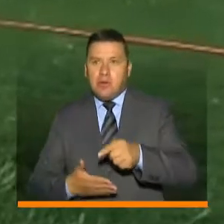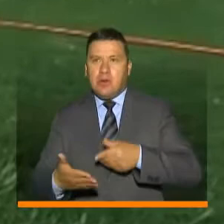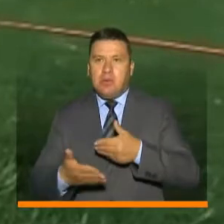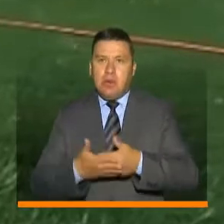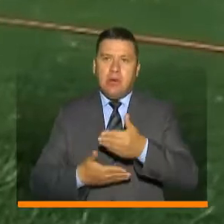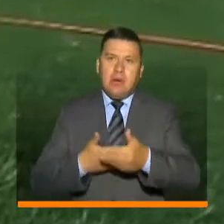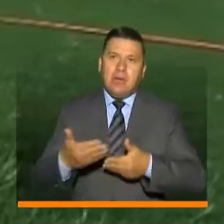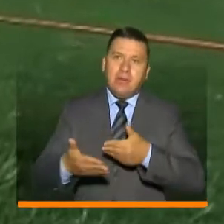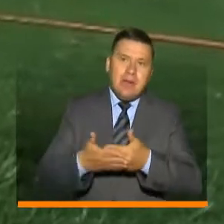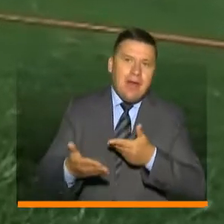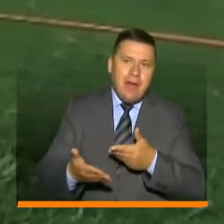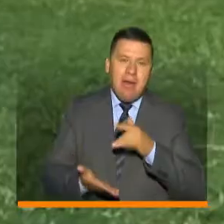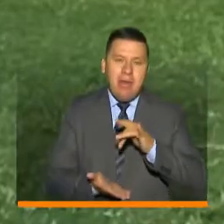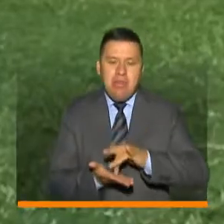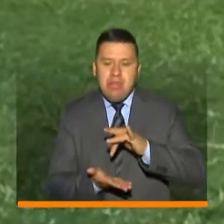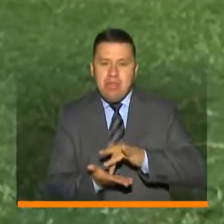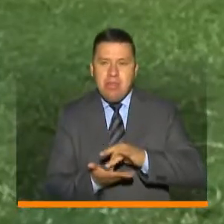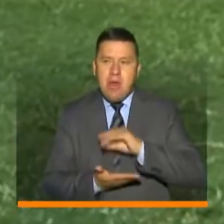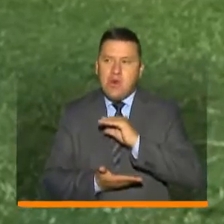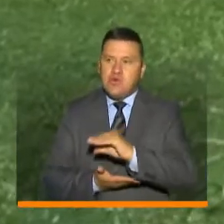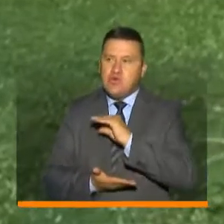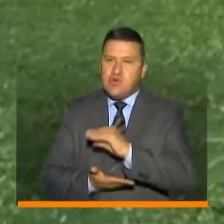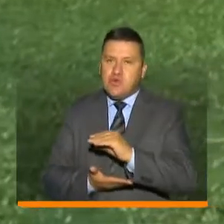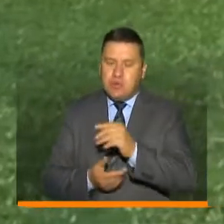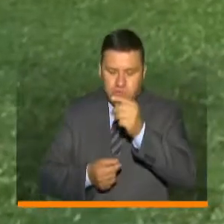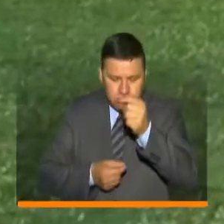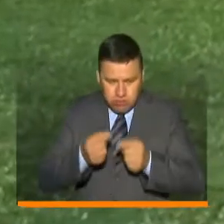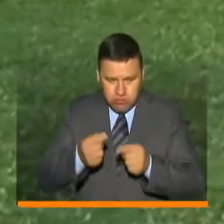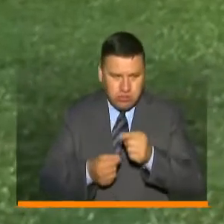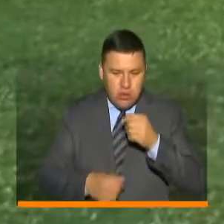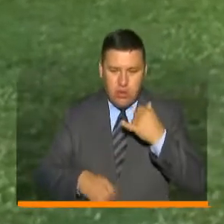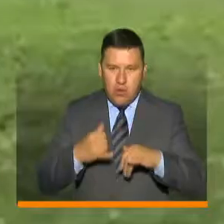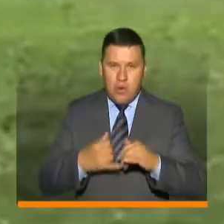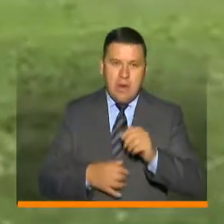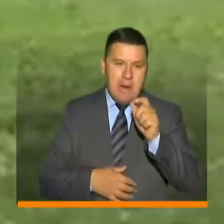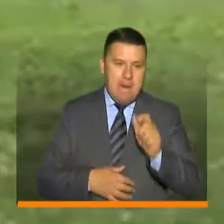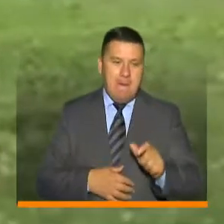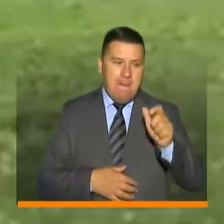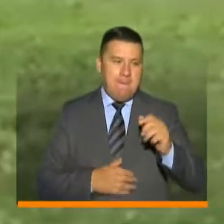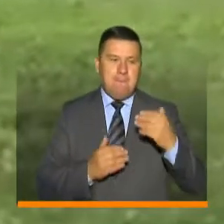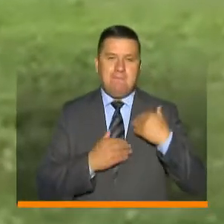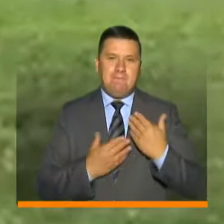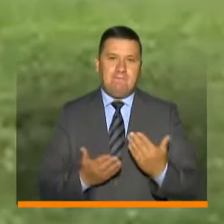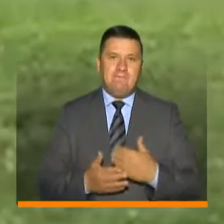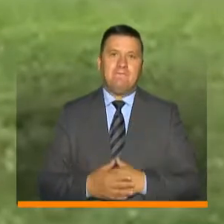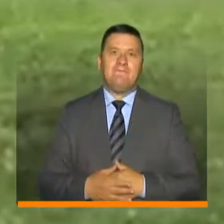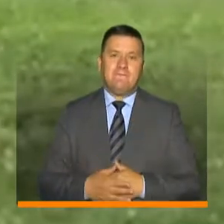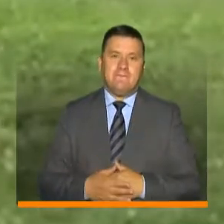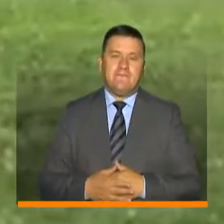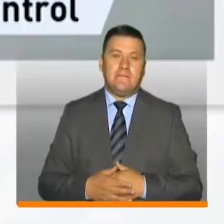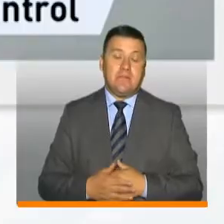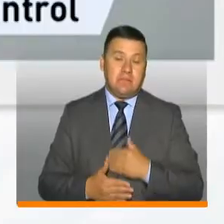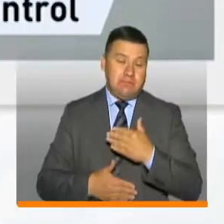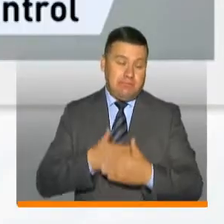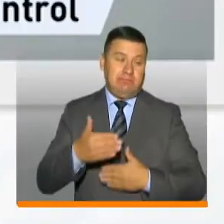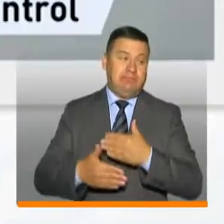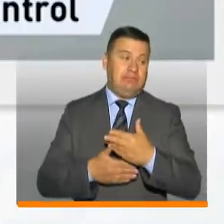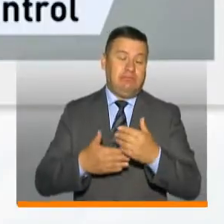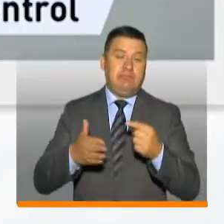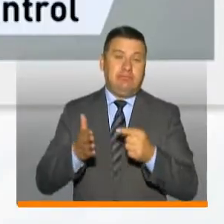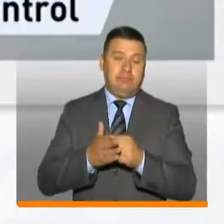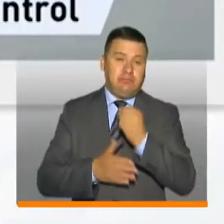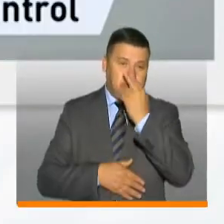proceso y ante las deudas salariales y parafiscales con jugadores y personal administrativo. Fue un proceso que se llevó a cabo